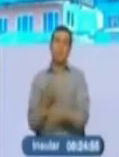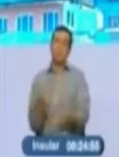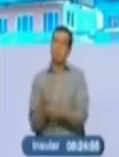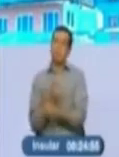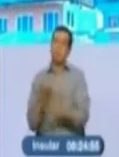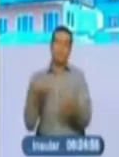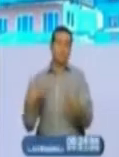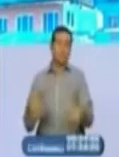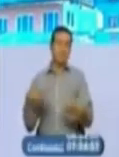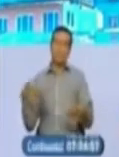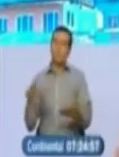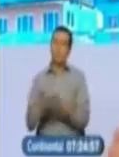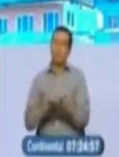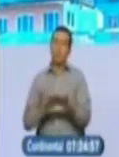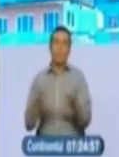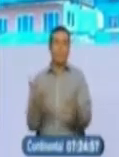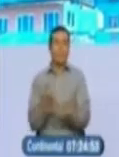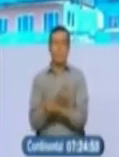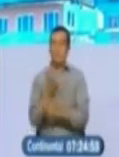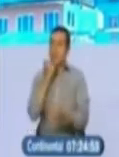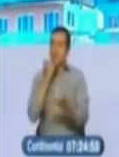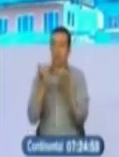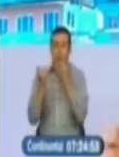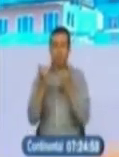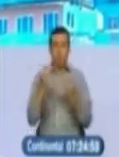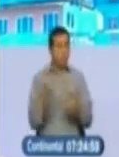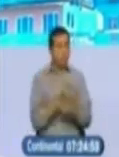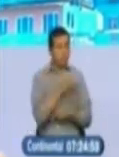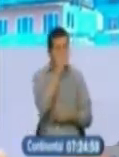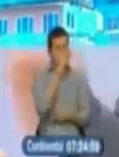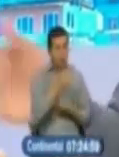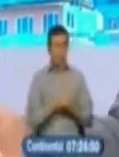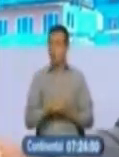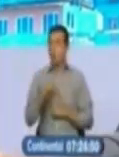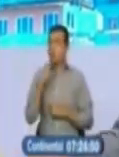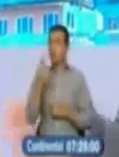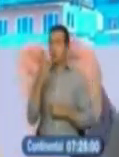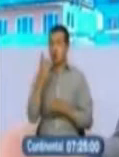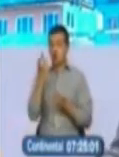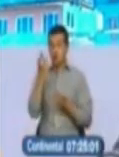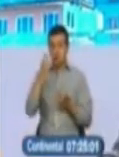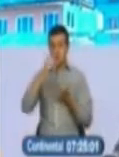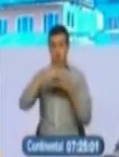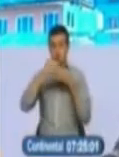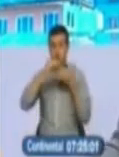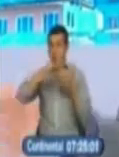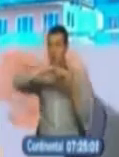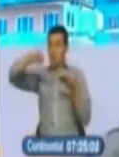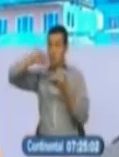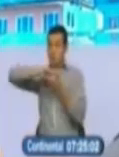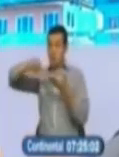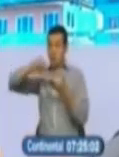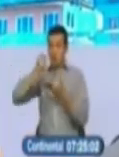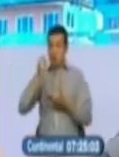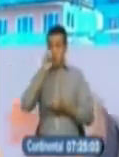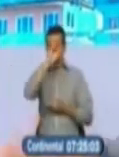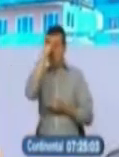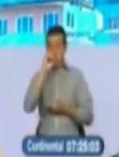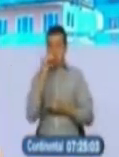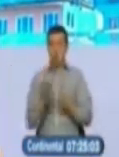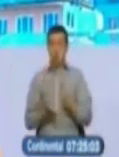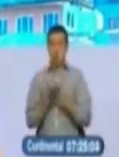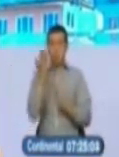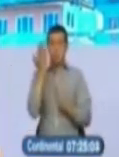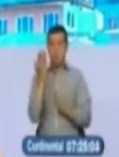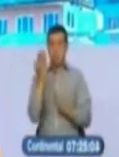un tremendo, tremendo error. ¿Qué impacto pudiese tener? Directamente van a salir dólares y va a subir la tasa de interés. Al subir la tasa de interés va a